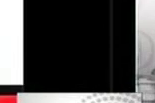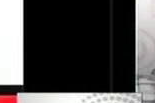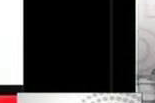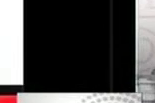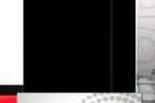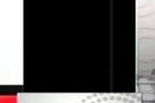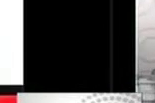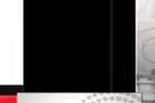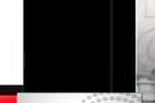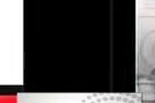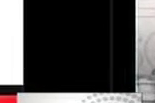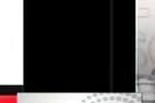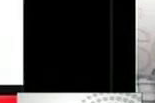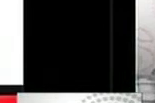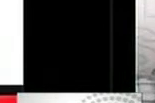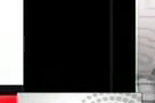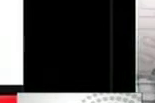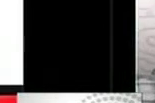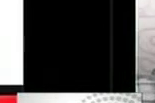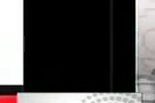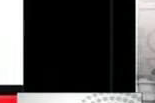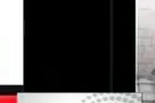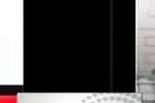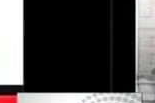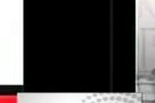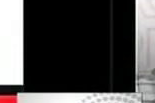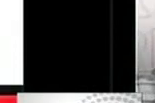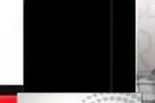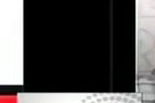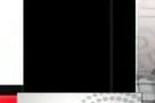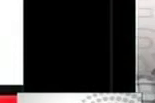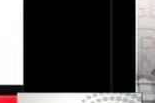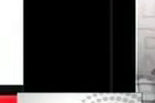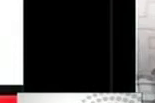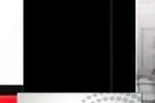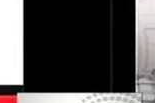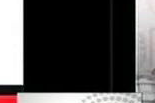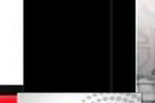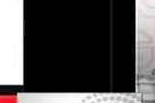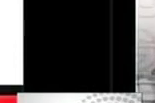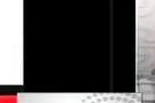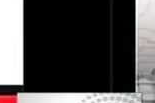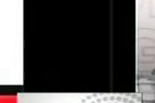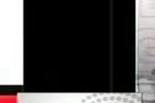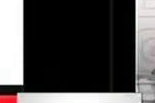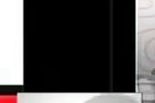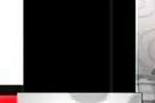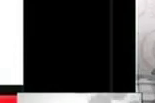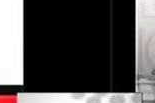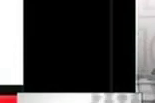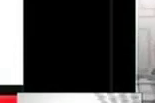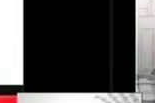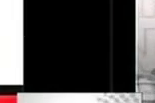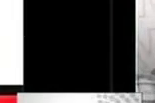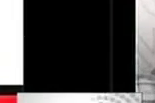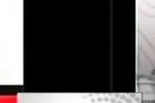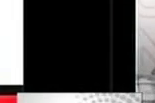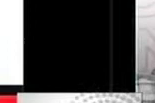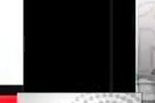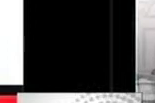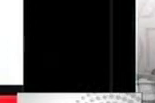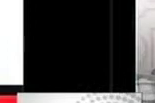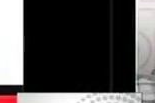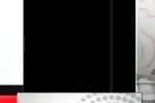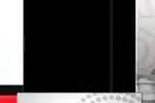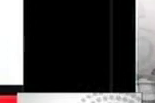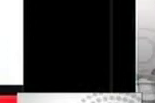incluirse dentro de un sistema ONI, ¿no? Que no tengan que inventar sus propias bases para comprar papel, digamos, esto por decir una cosa sencilla,